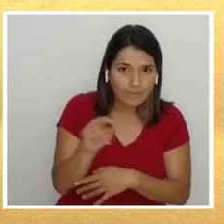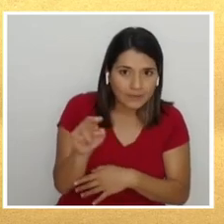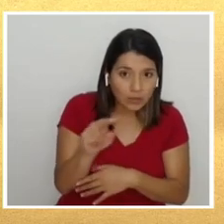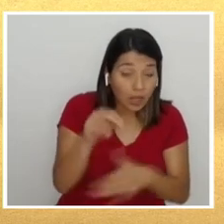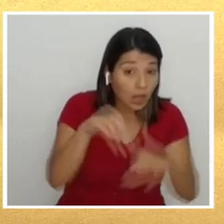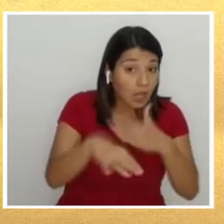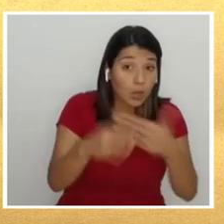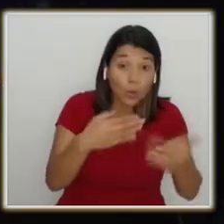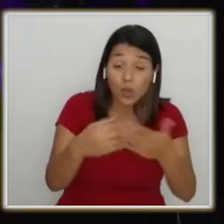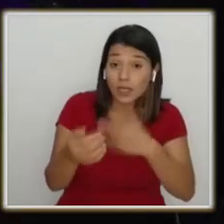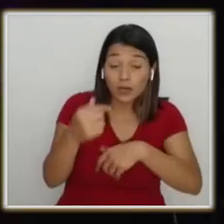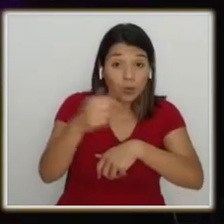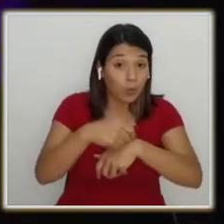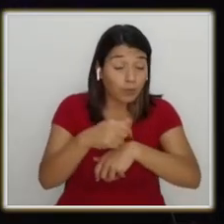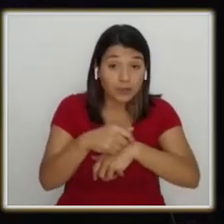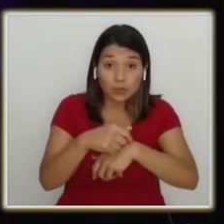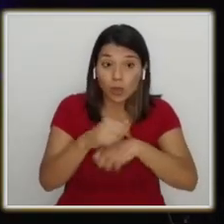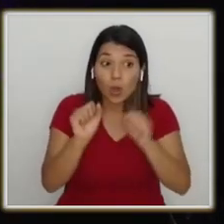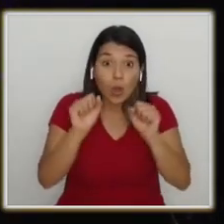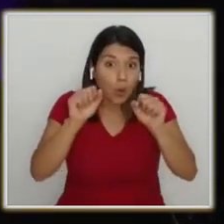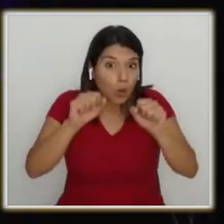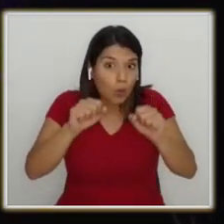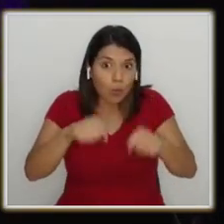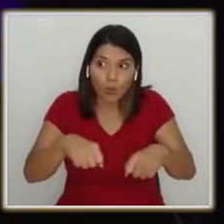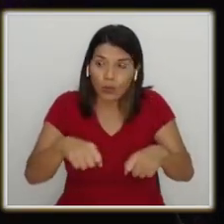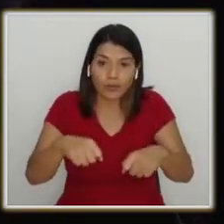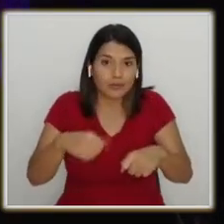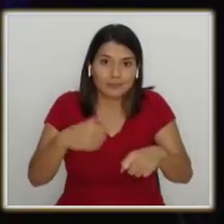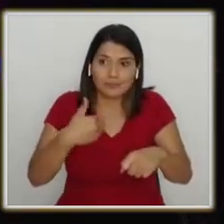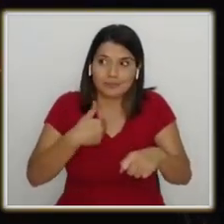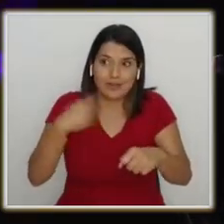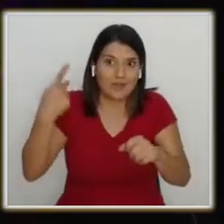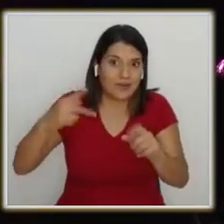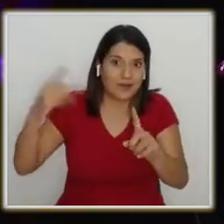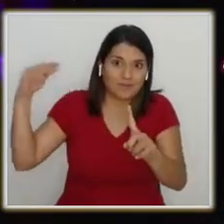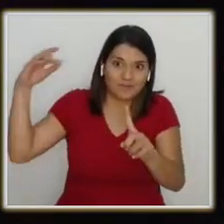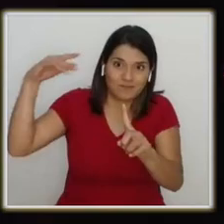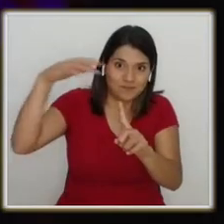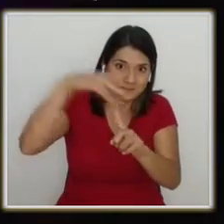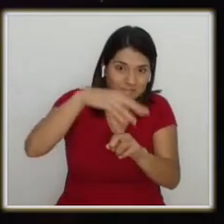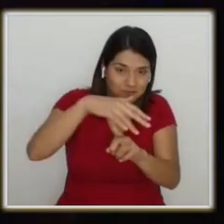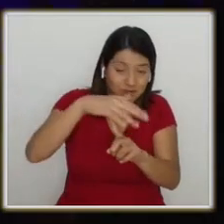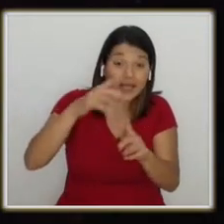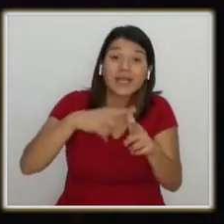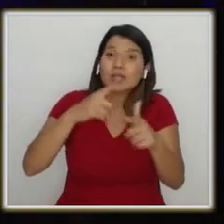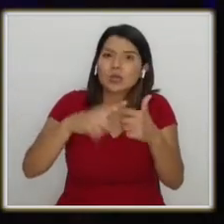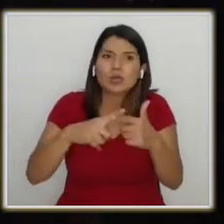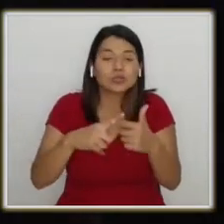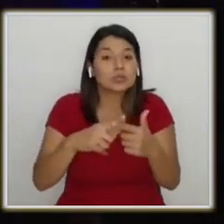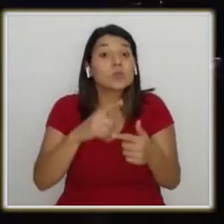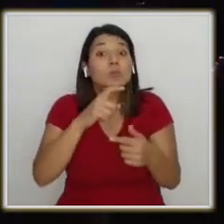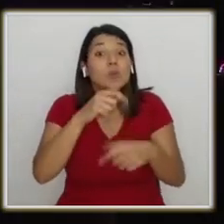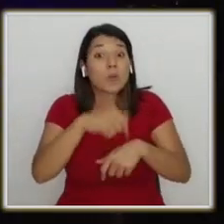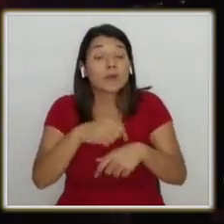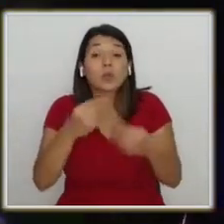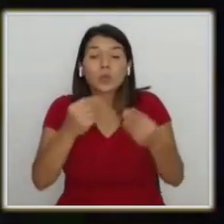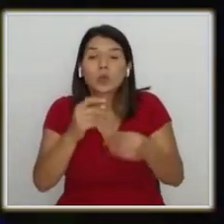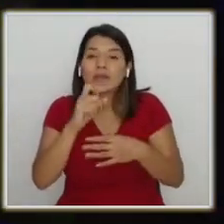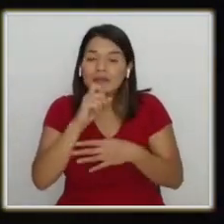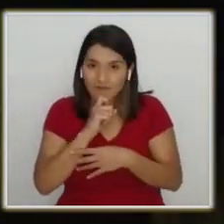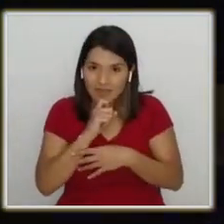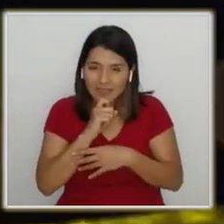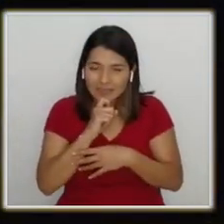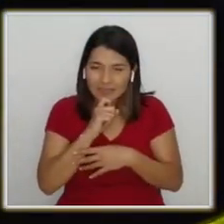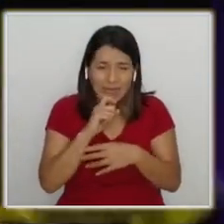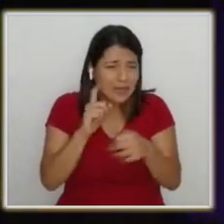ser tapados por la tierra que puede caer. Entonces son momentos difíciles. Las primeras